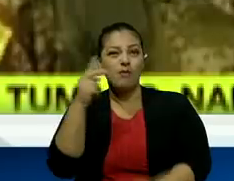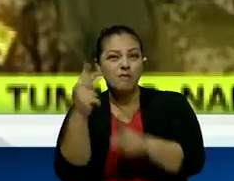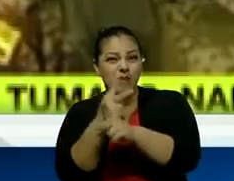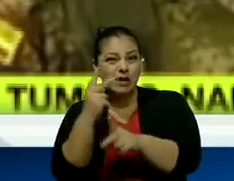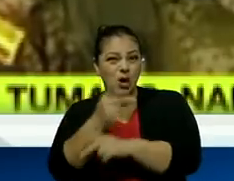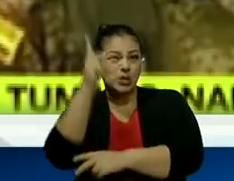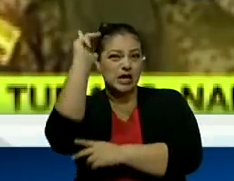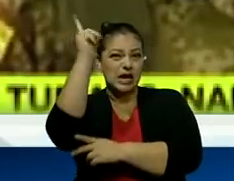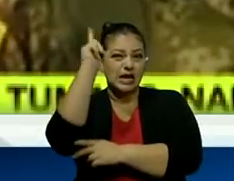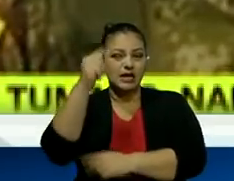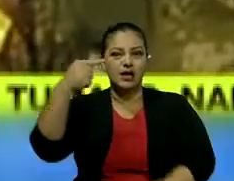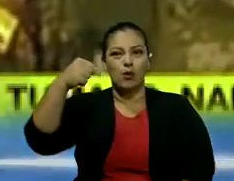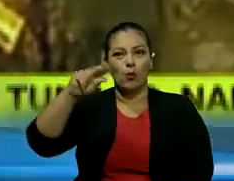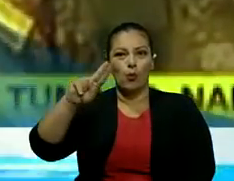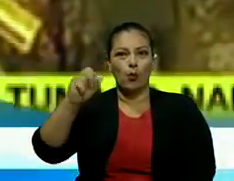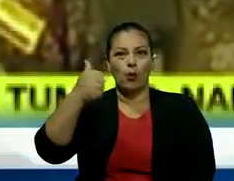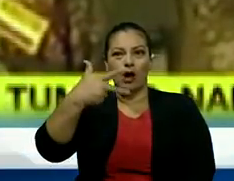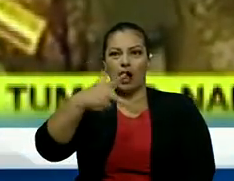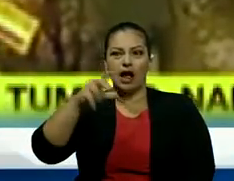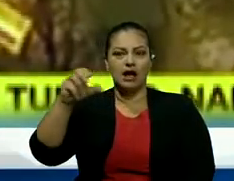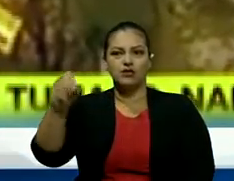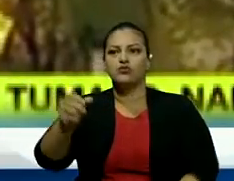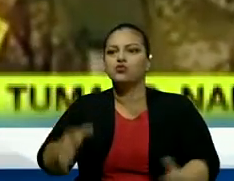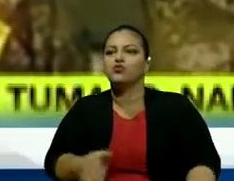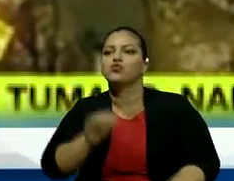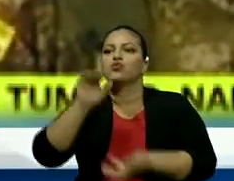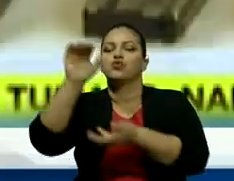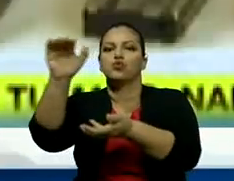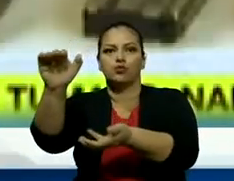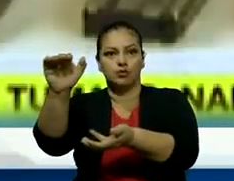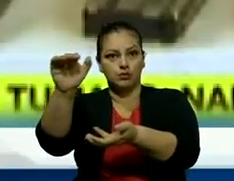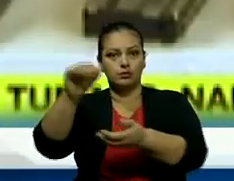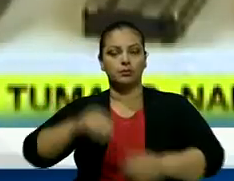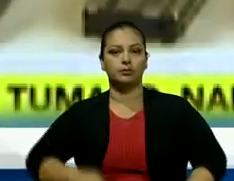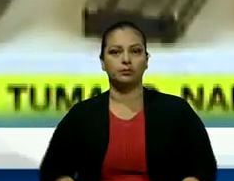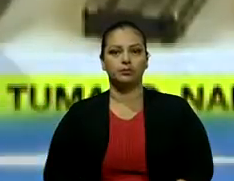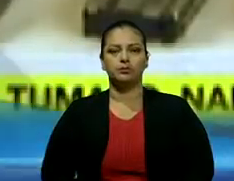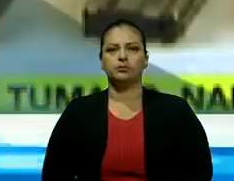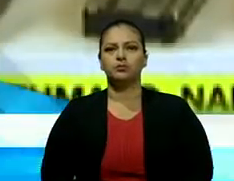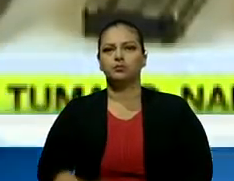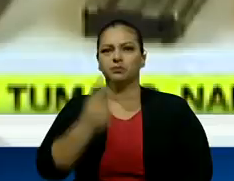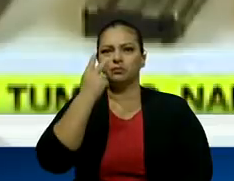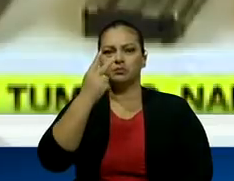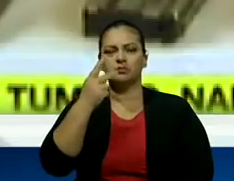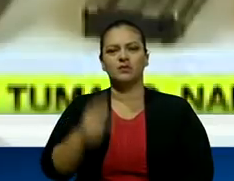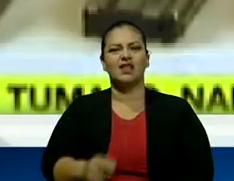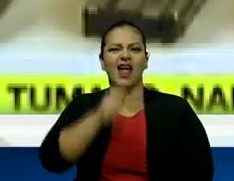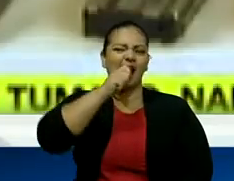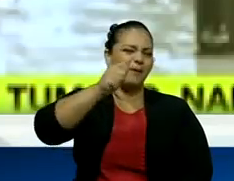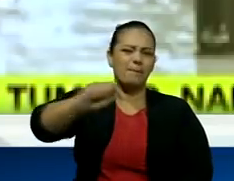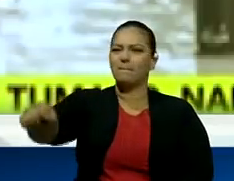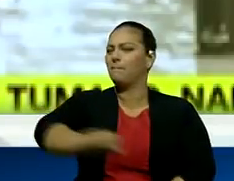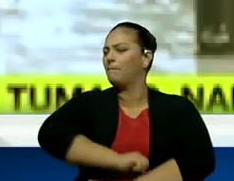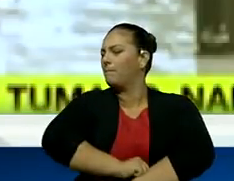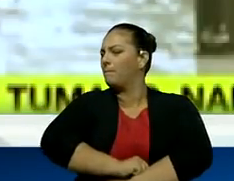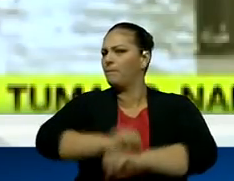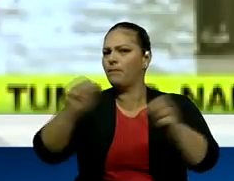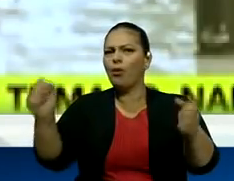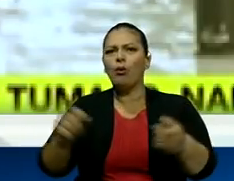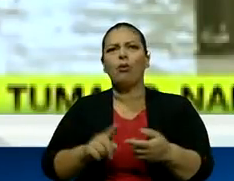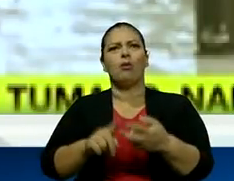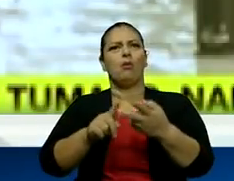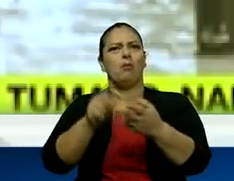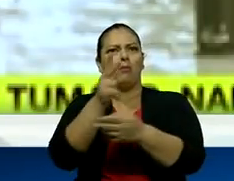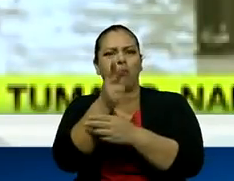ANFOR, 4 fusiles, 4 pistolas, 22 proveedores, granadas de mano y material de comunicación. El arsenal